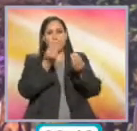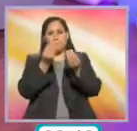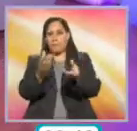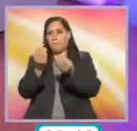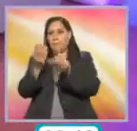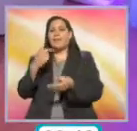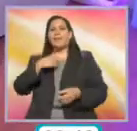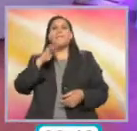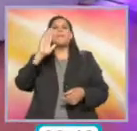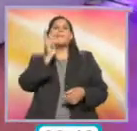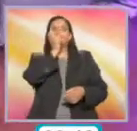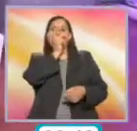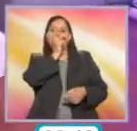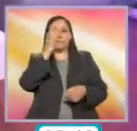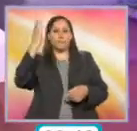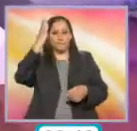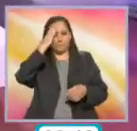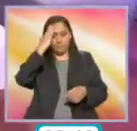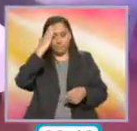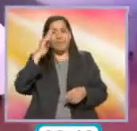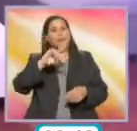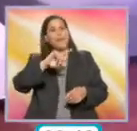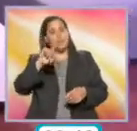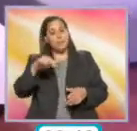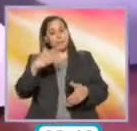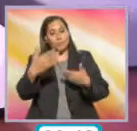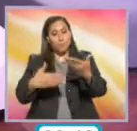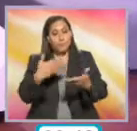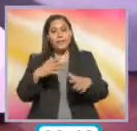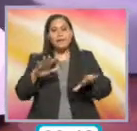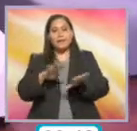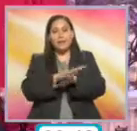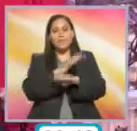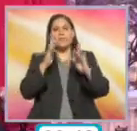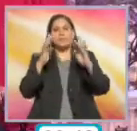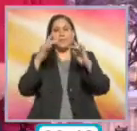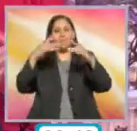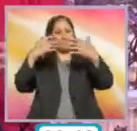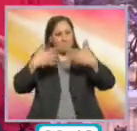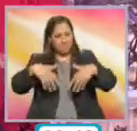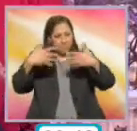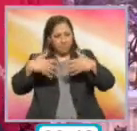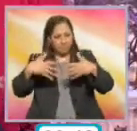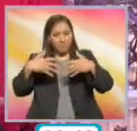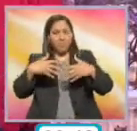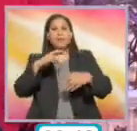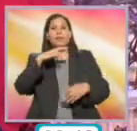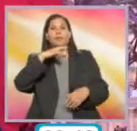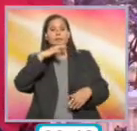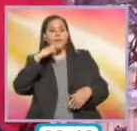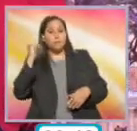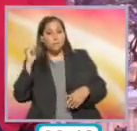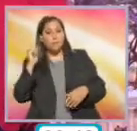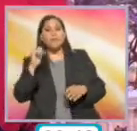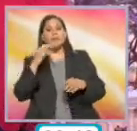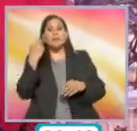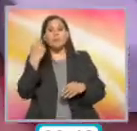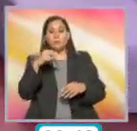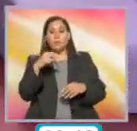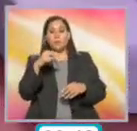padre, el patriarca. Después, con la revolución industrial, los romanos